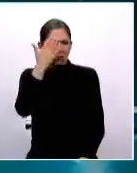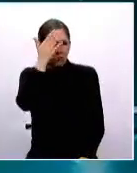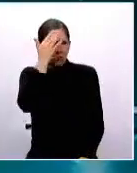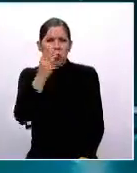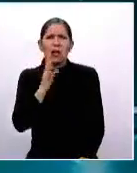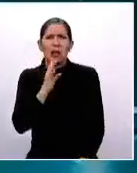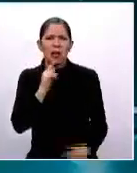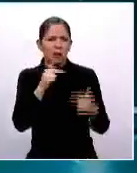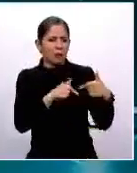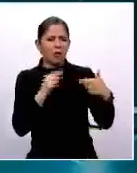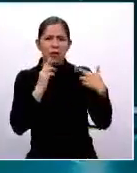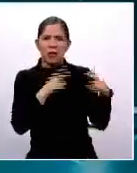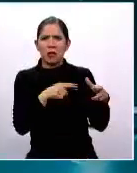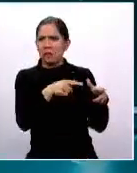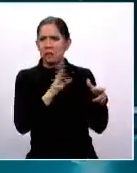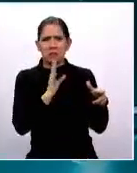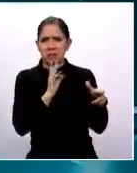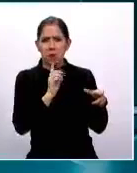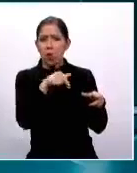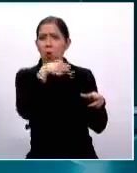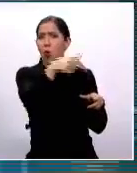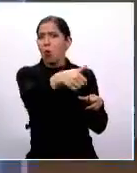uso de las aguas del manantial.